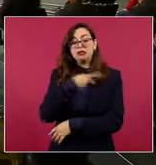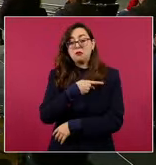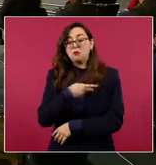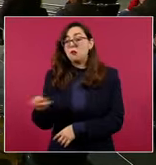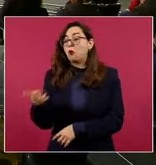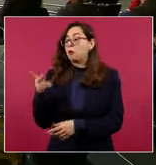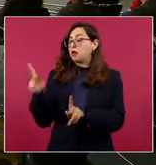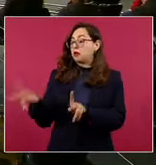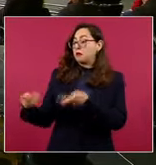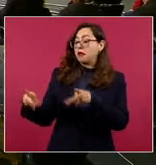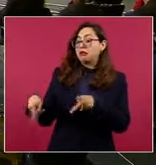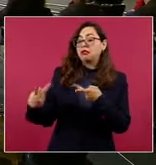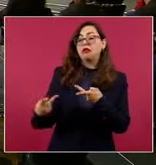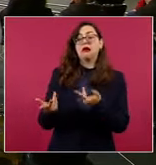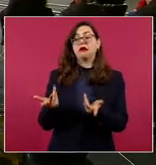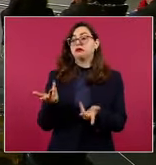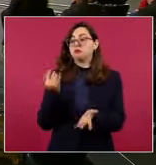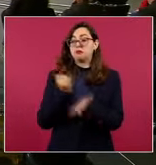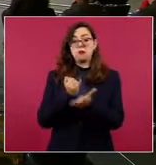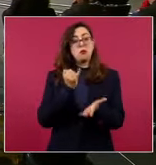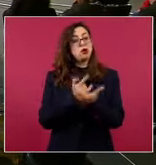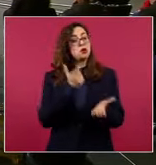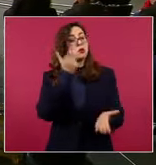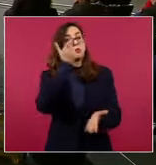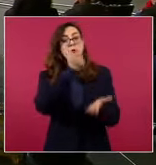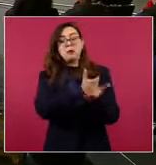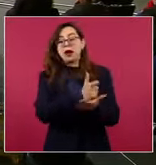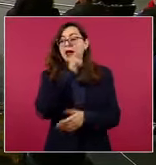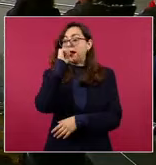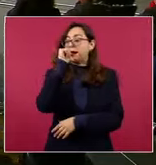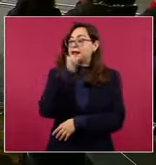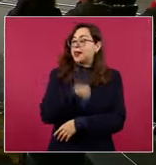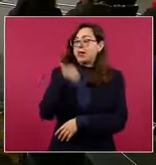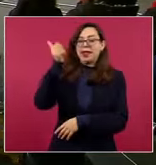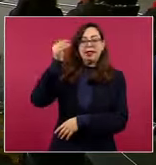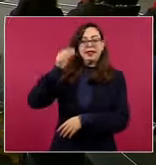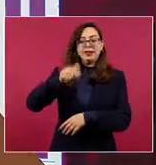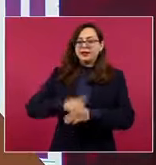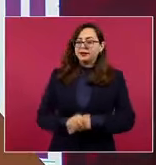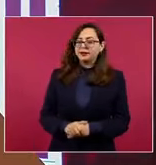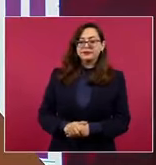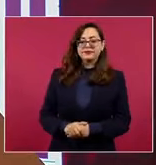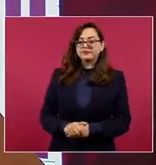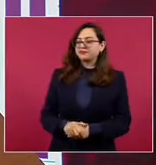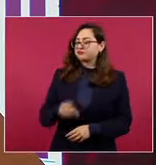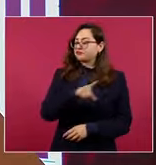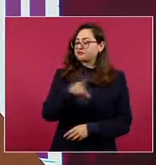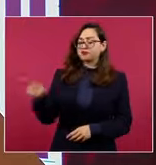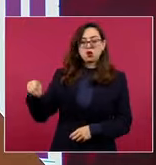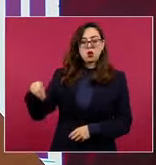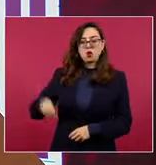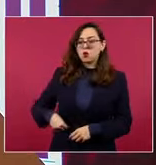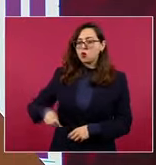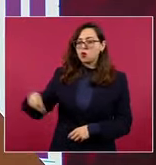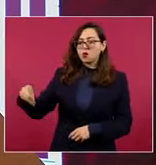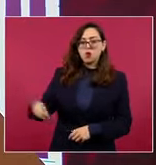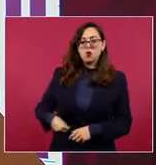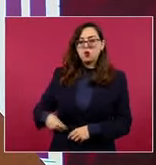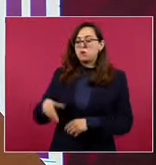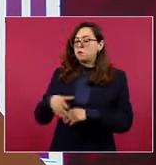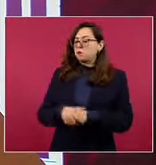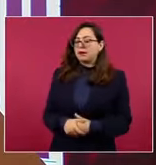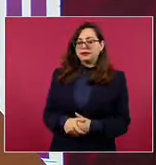no se cobra impuestos a la economía informal, a la gente que se busca la vida como